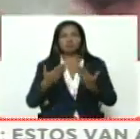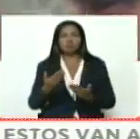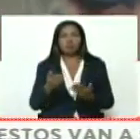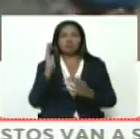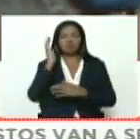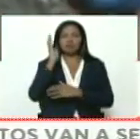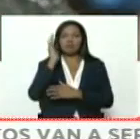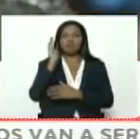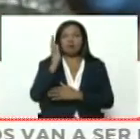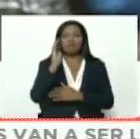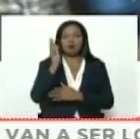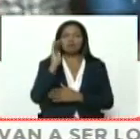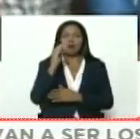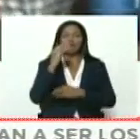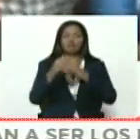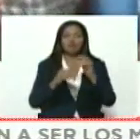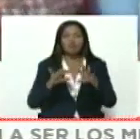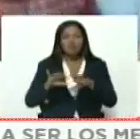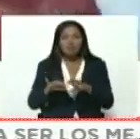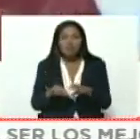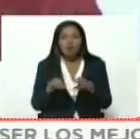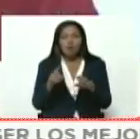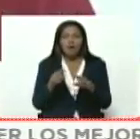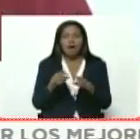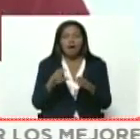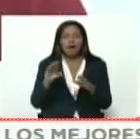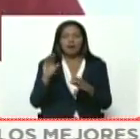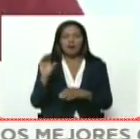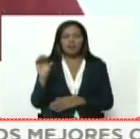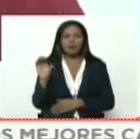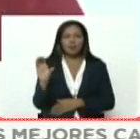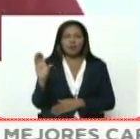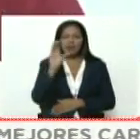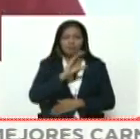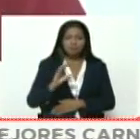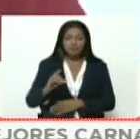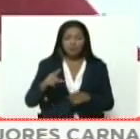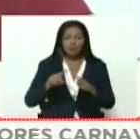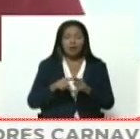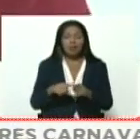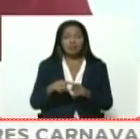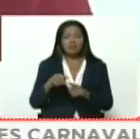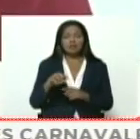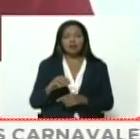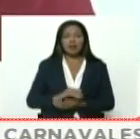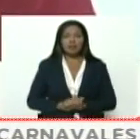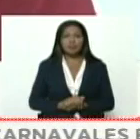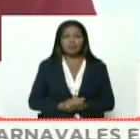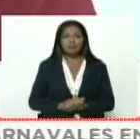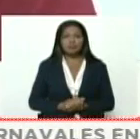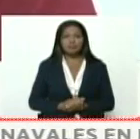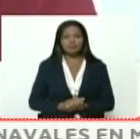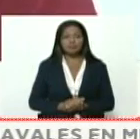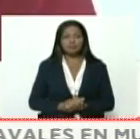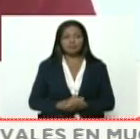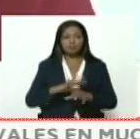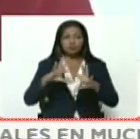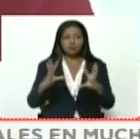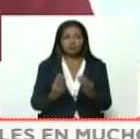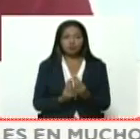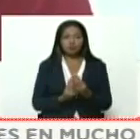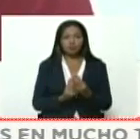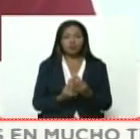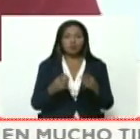charlas a través de computadoras, de Canaima, usando el satélite Simón Bolívar. Bueno, presidente, ese es el resumen. Así